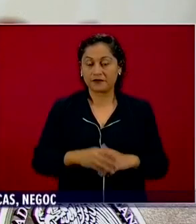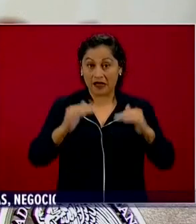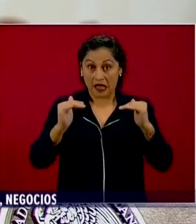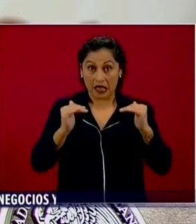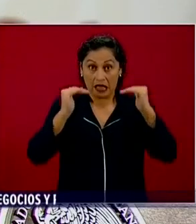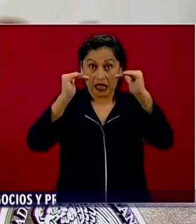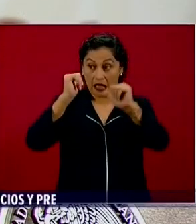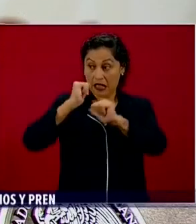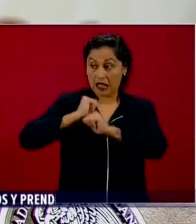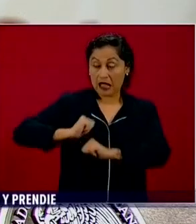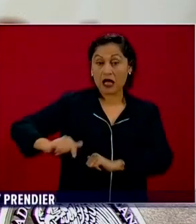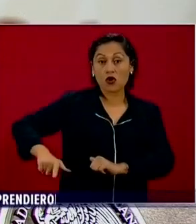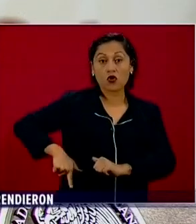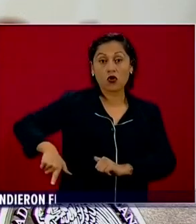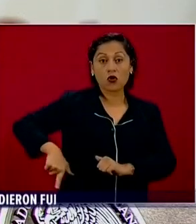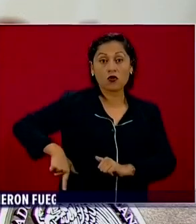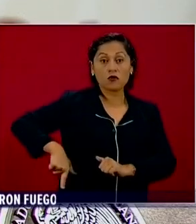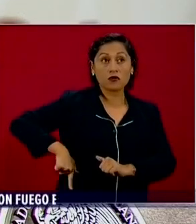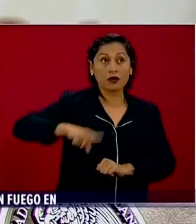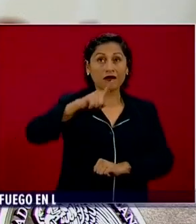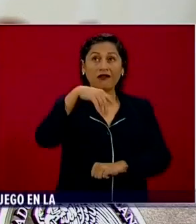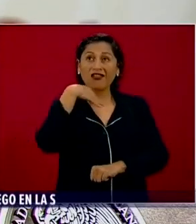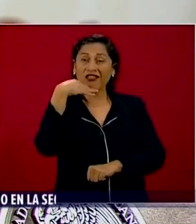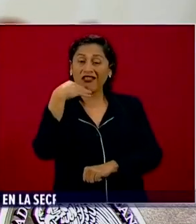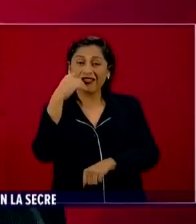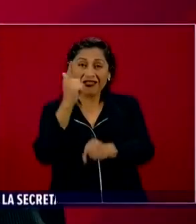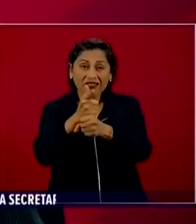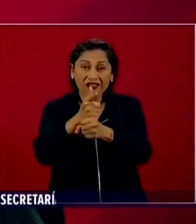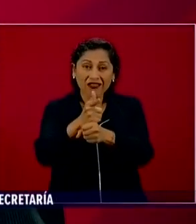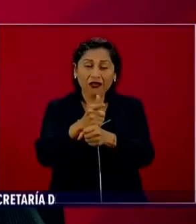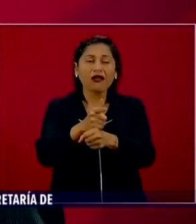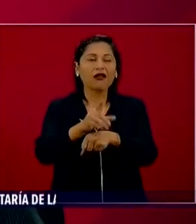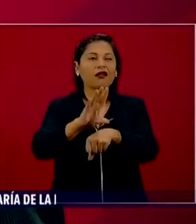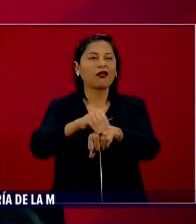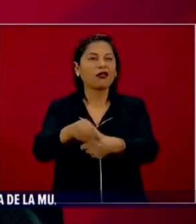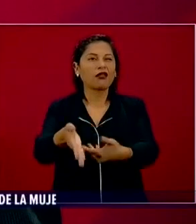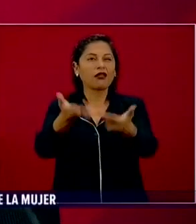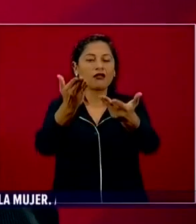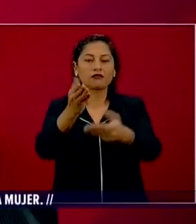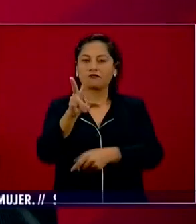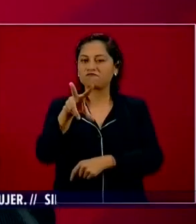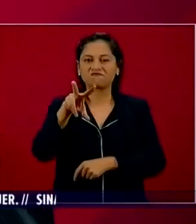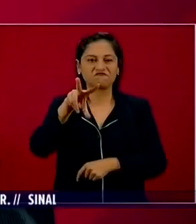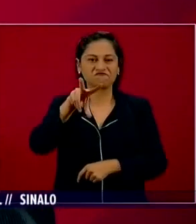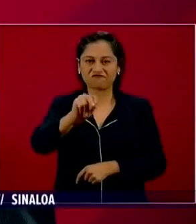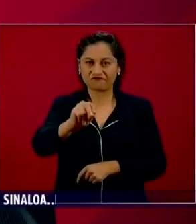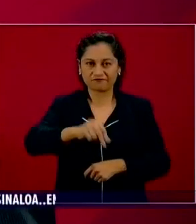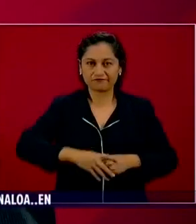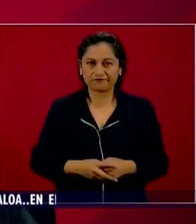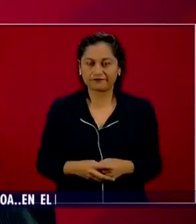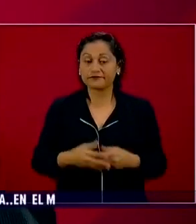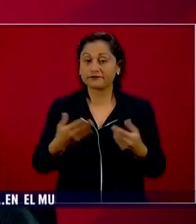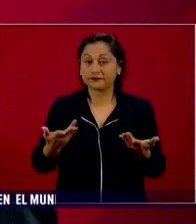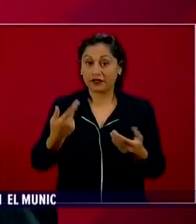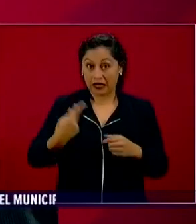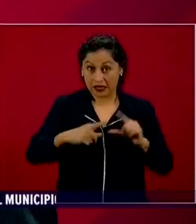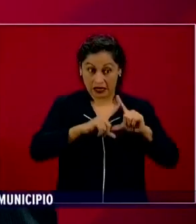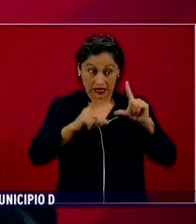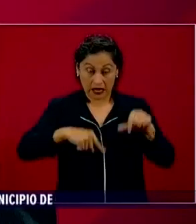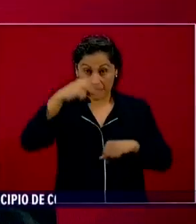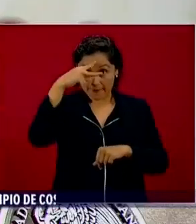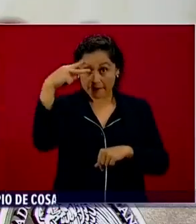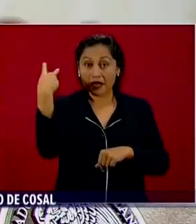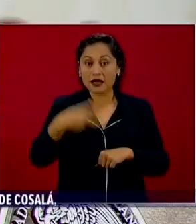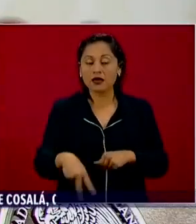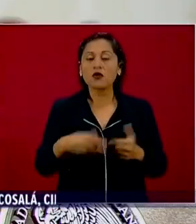corrupción, es un país en donde el presupuesto se destina a los más pobres, a los más